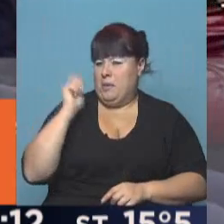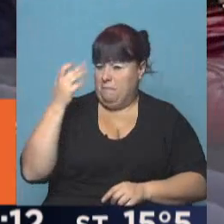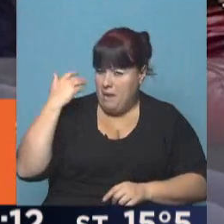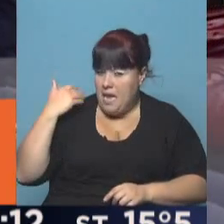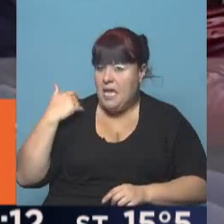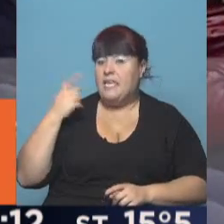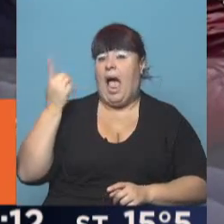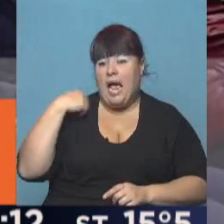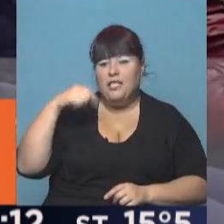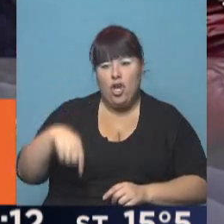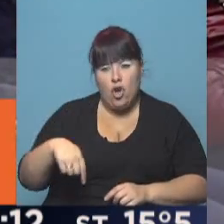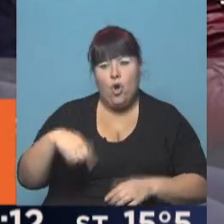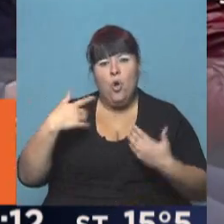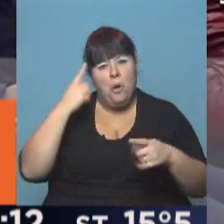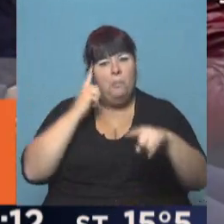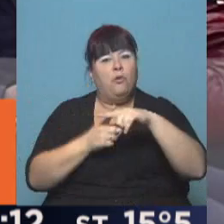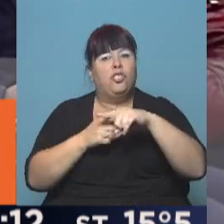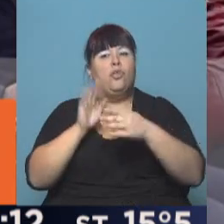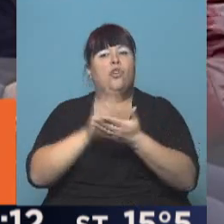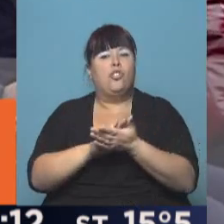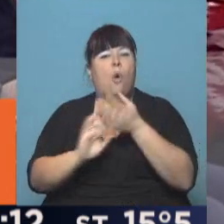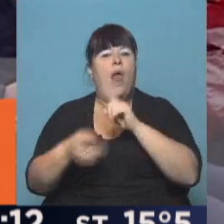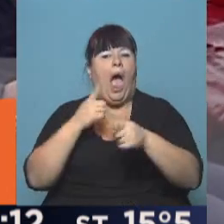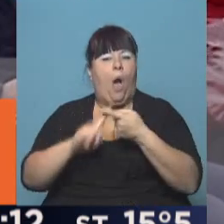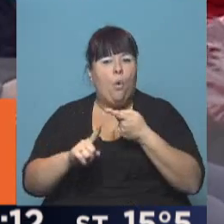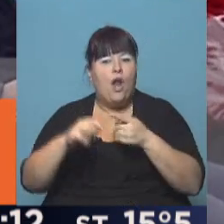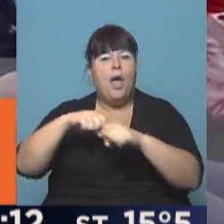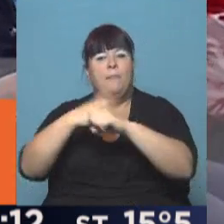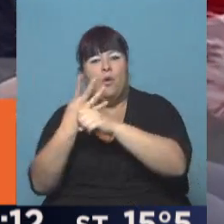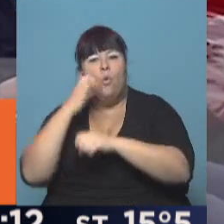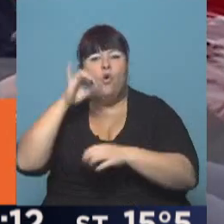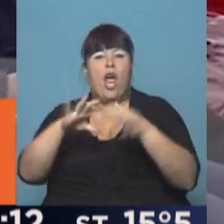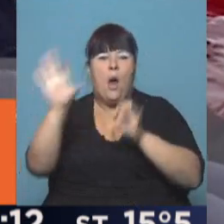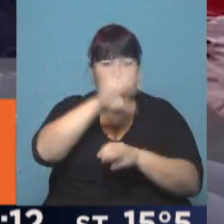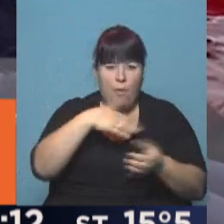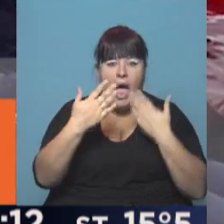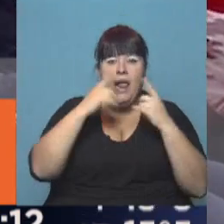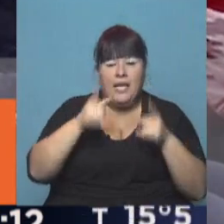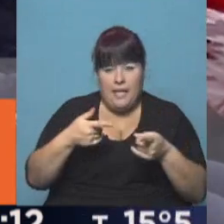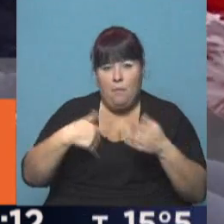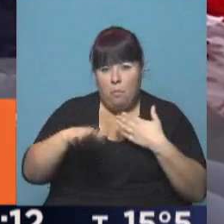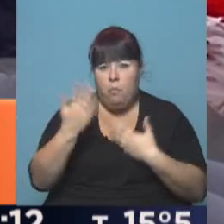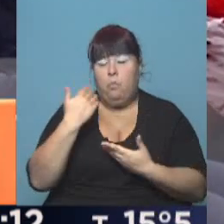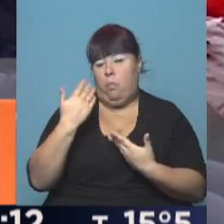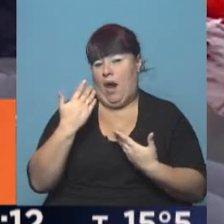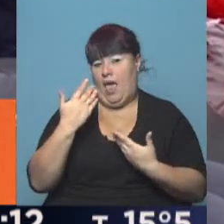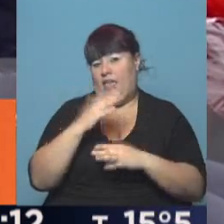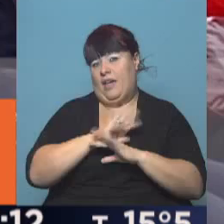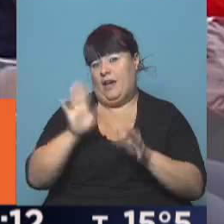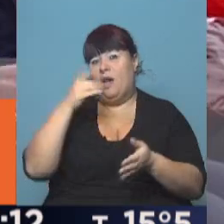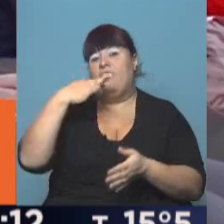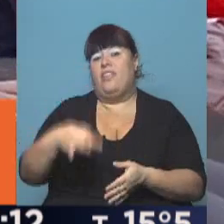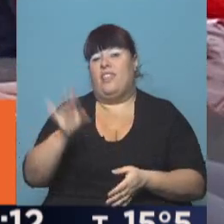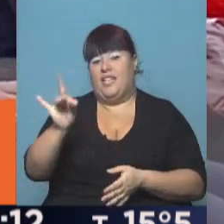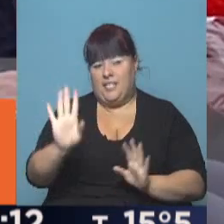meses, ayer y hoy, ha habido mucho optimismo con respecto al acuerdo Mercosur-Unión Europea. Se está hablando incluso de que se pueda terminar o concluir en